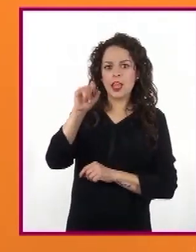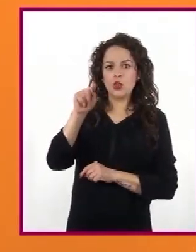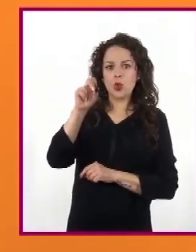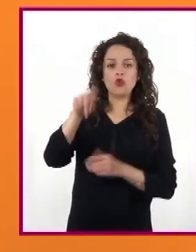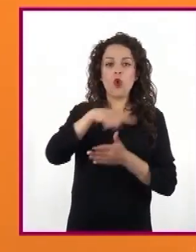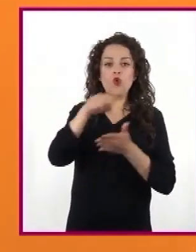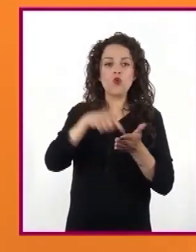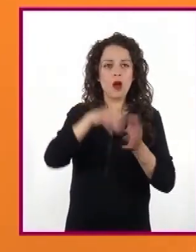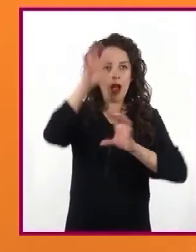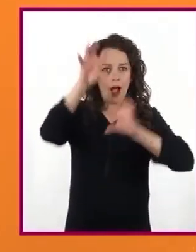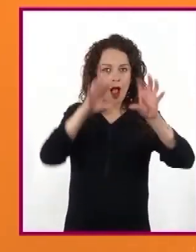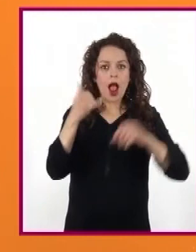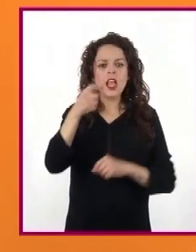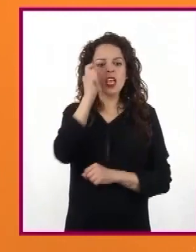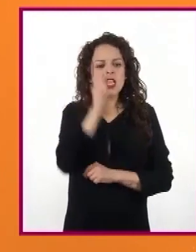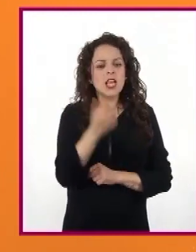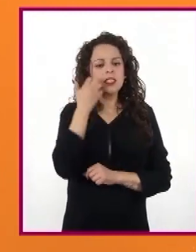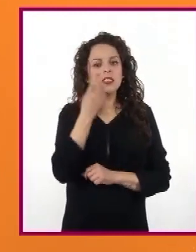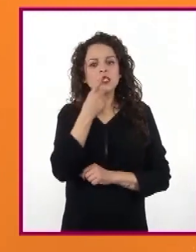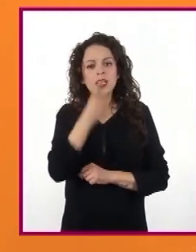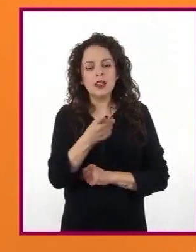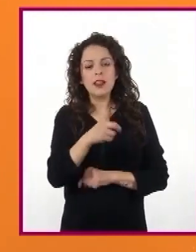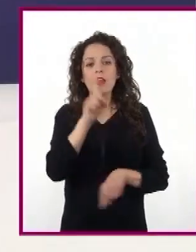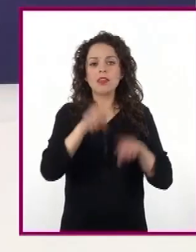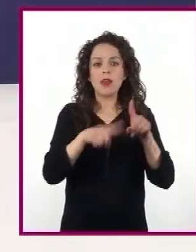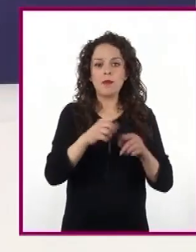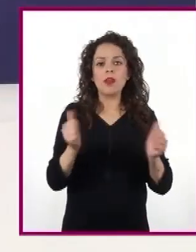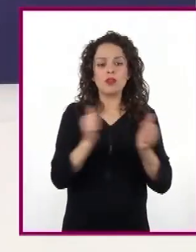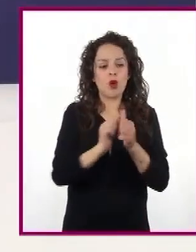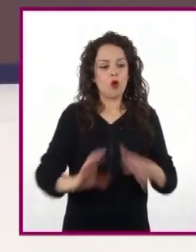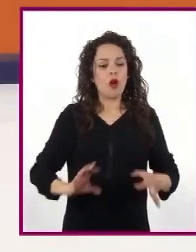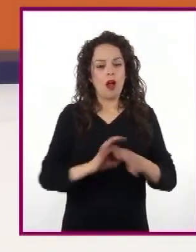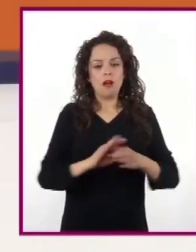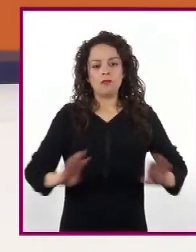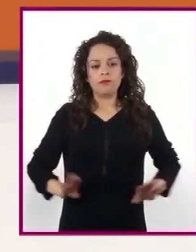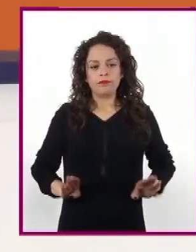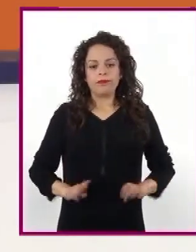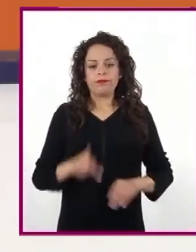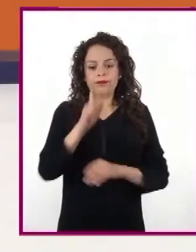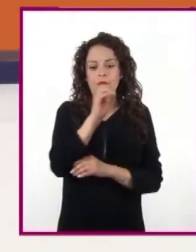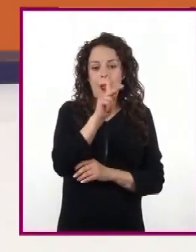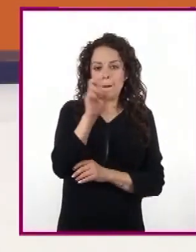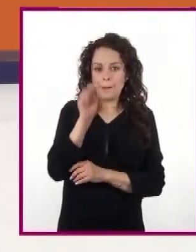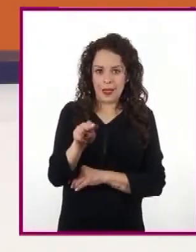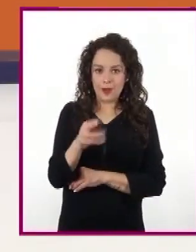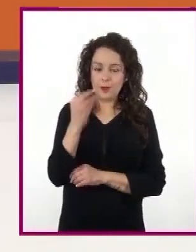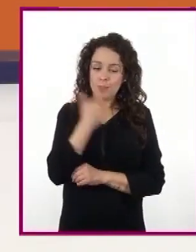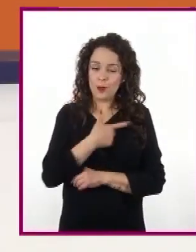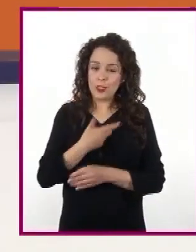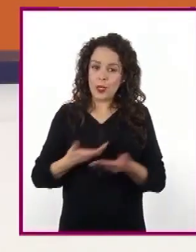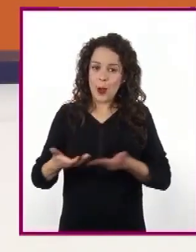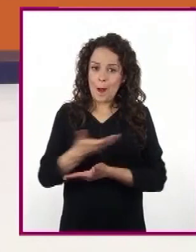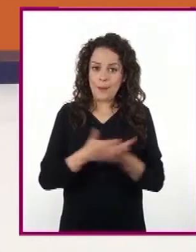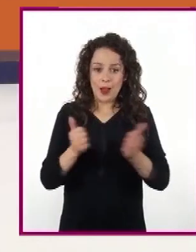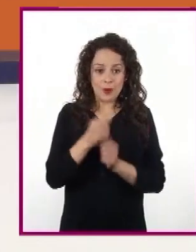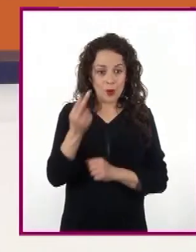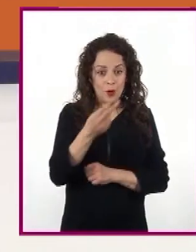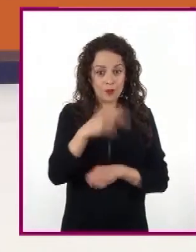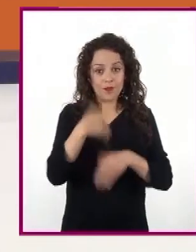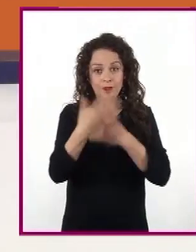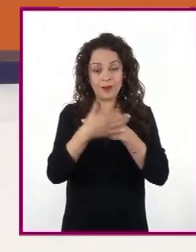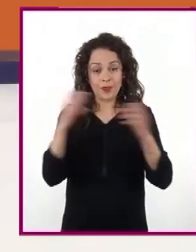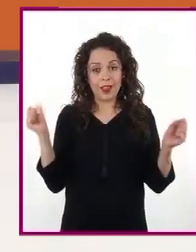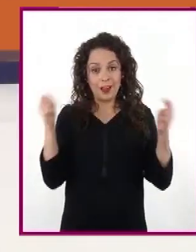de acuerdo a la clasificación climática de Köppen. Fue un gusto trabajar y compartir con ustedes. Nos vemos en la